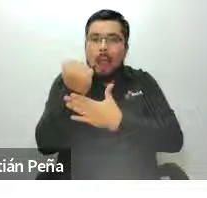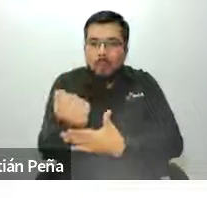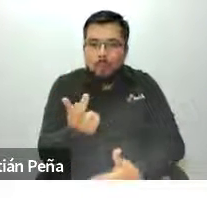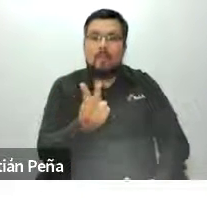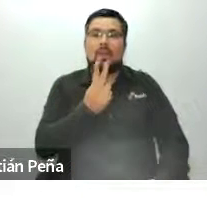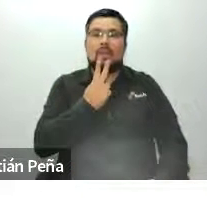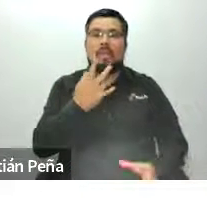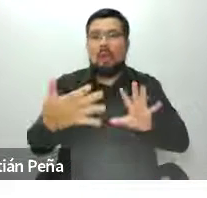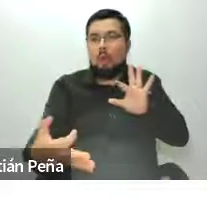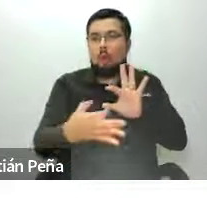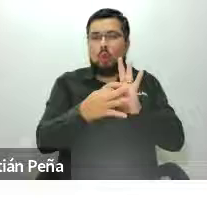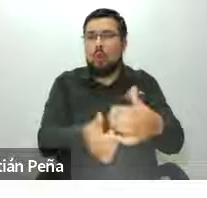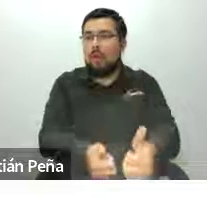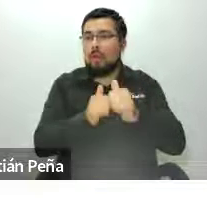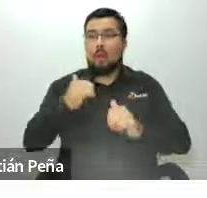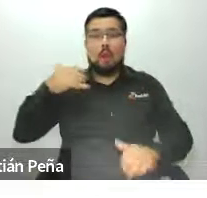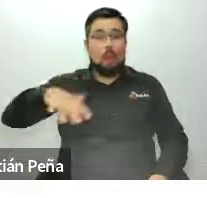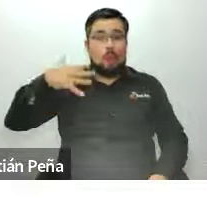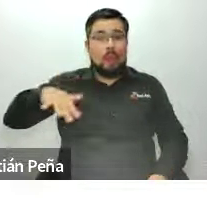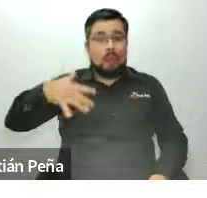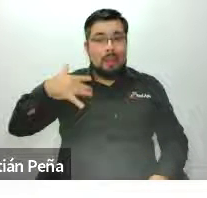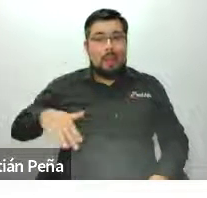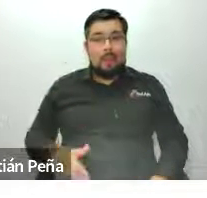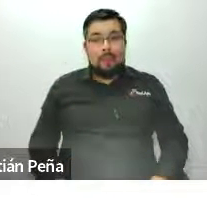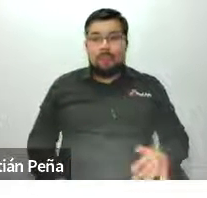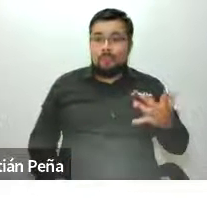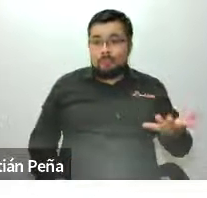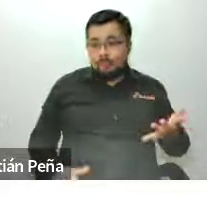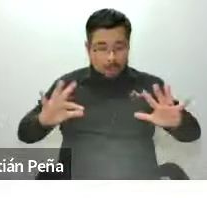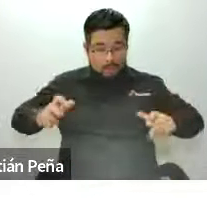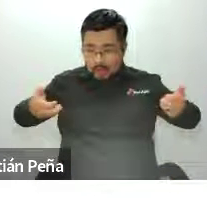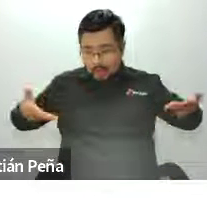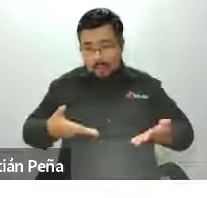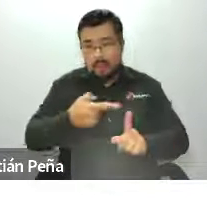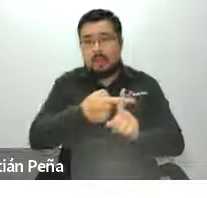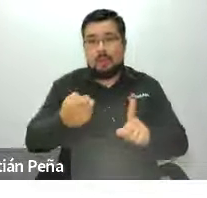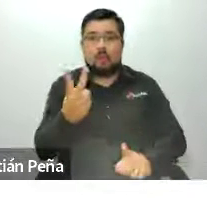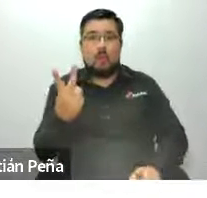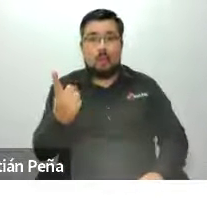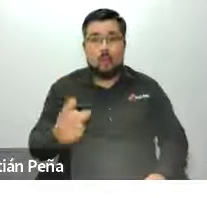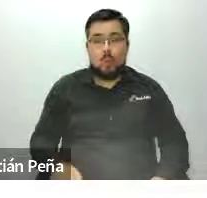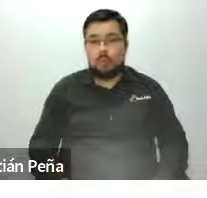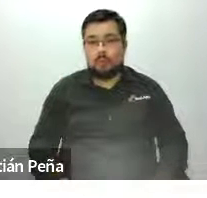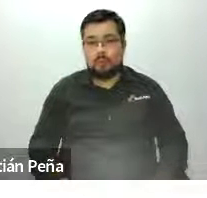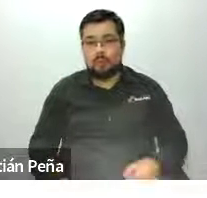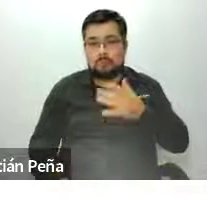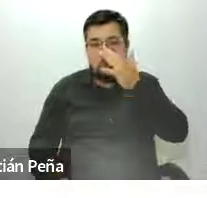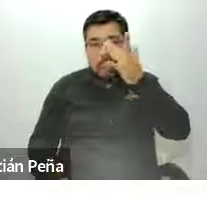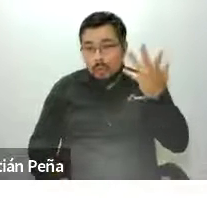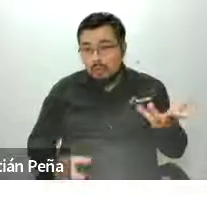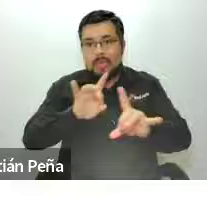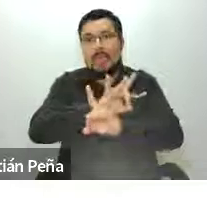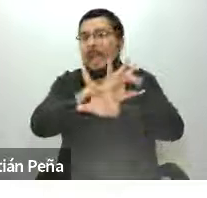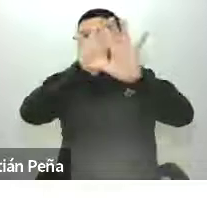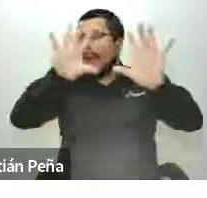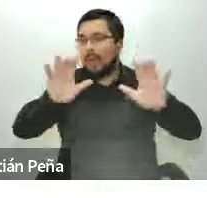con los desafíos relevantes, ¿no?, de las habilidades del siglo XXI, podríamos decir, ¿no? Entonces, claro, frente a esas